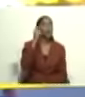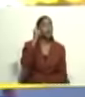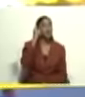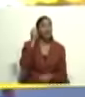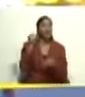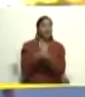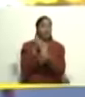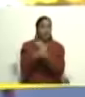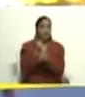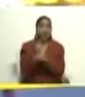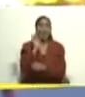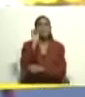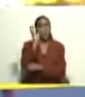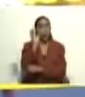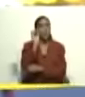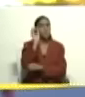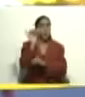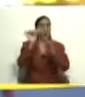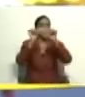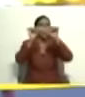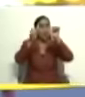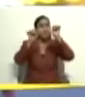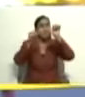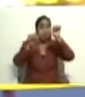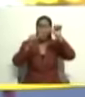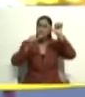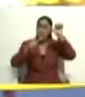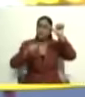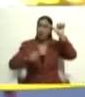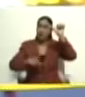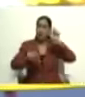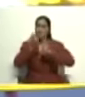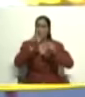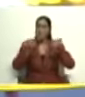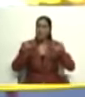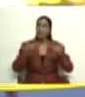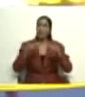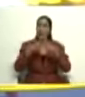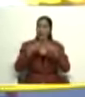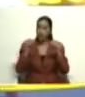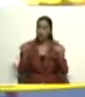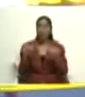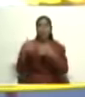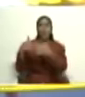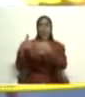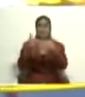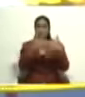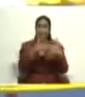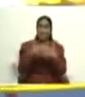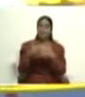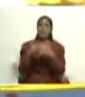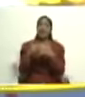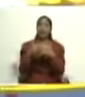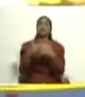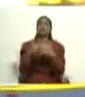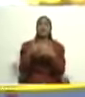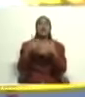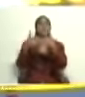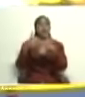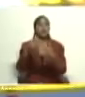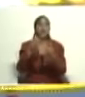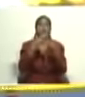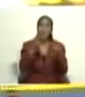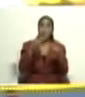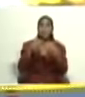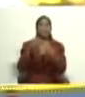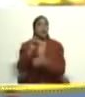de presentaciones por parte de los trabajadores de las empresas básicas para todo el sector transformador, al igual que estas empresas privadas van a poder